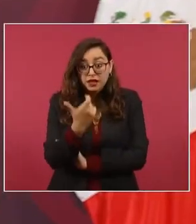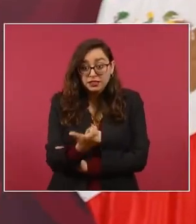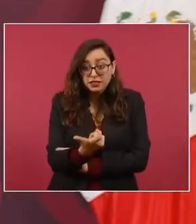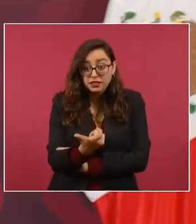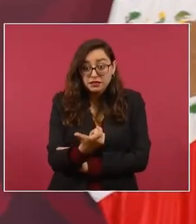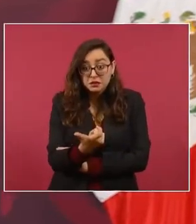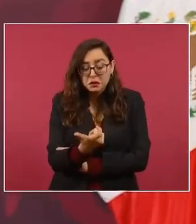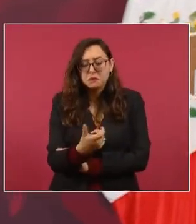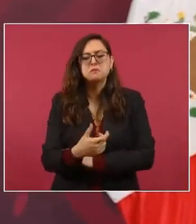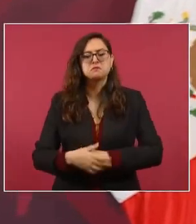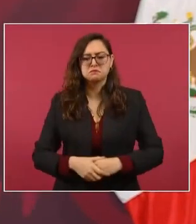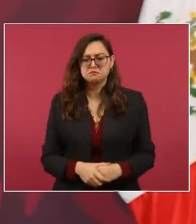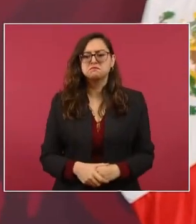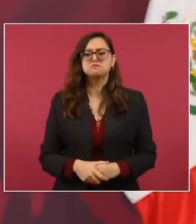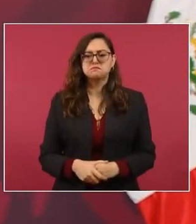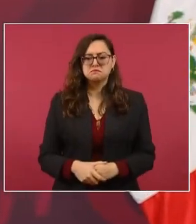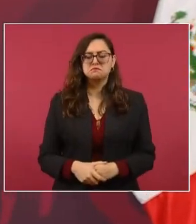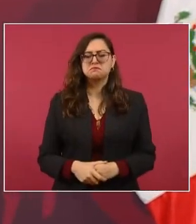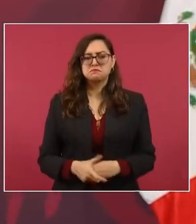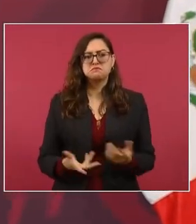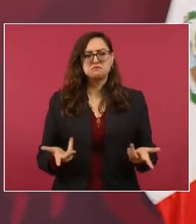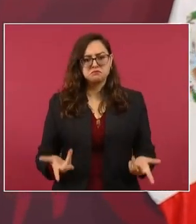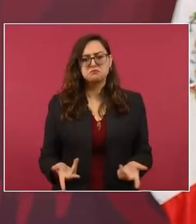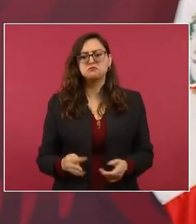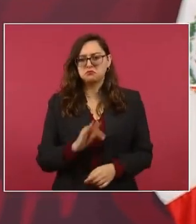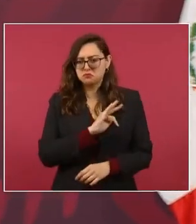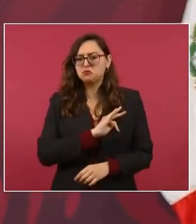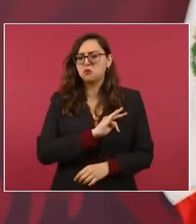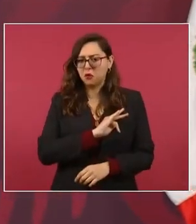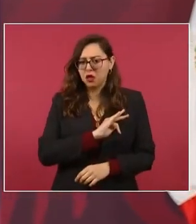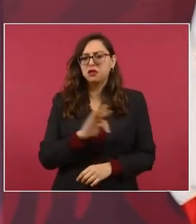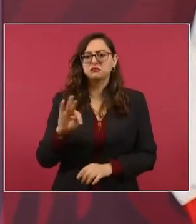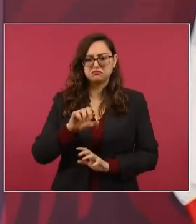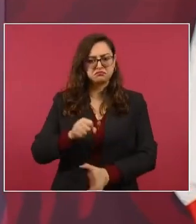de esto que se está obteniendo por decomisos